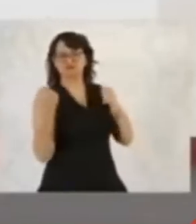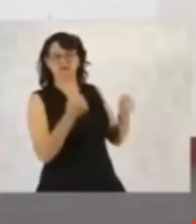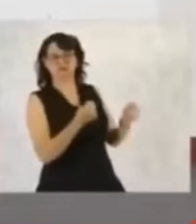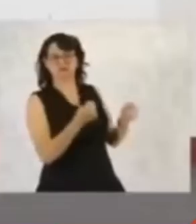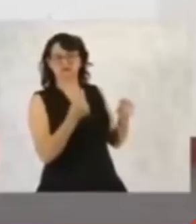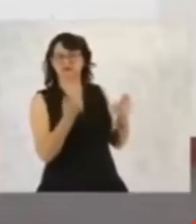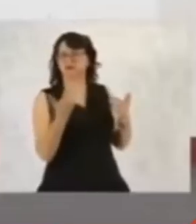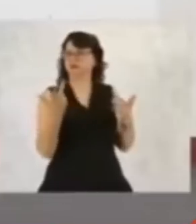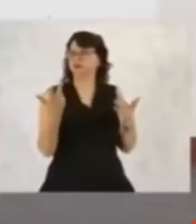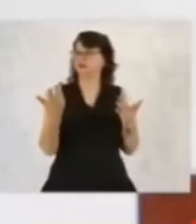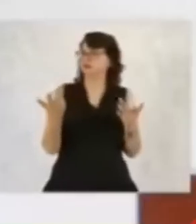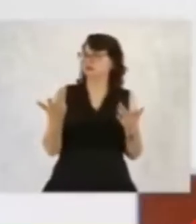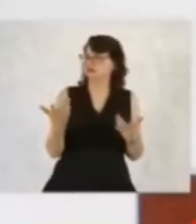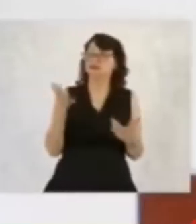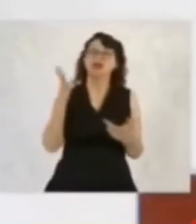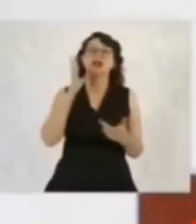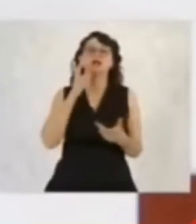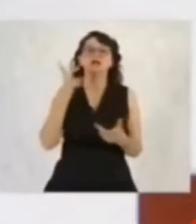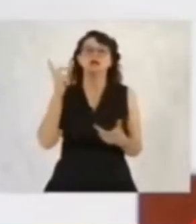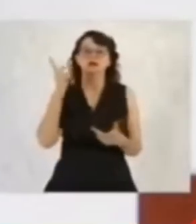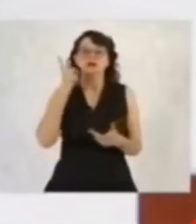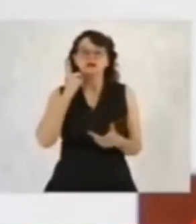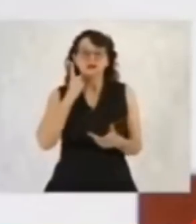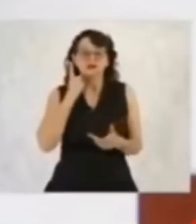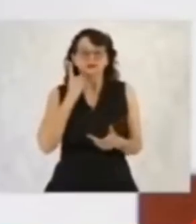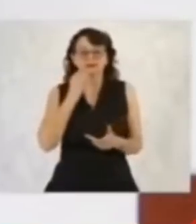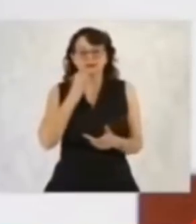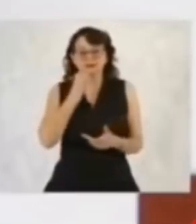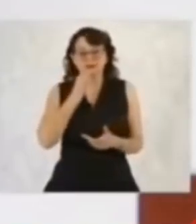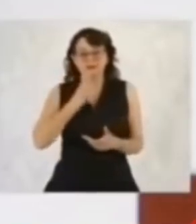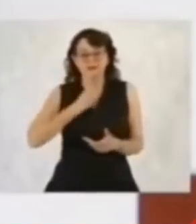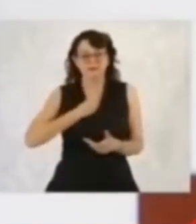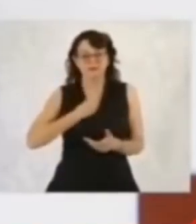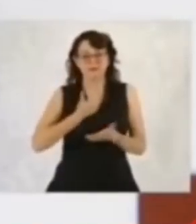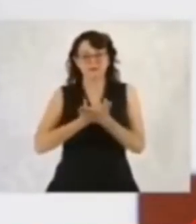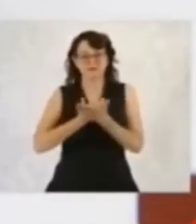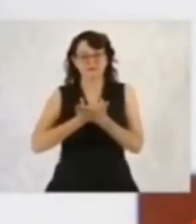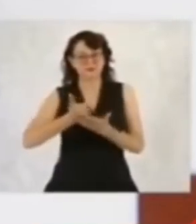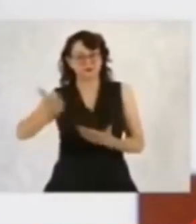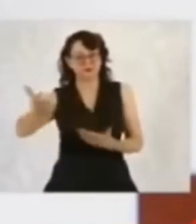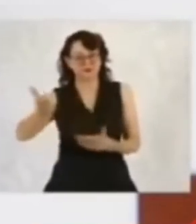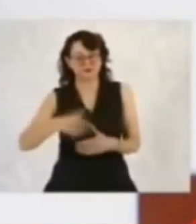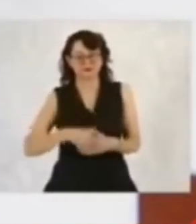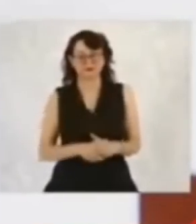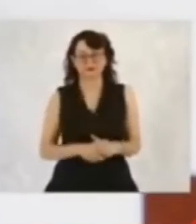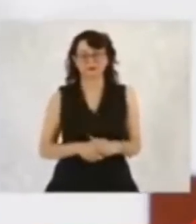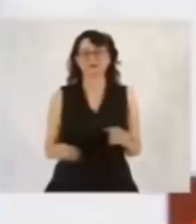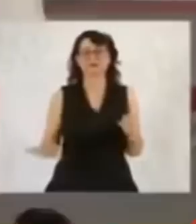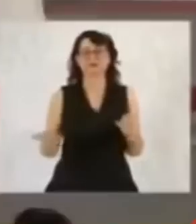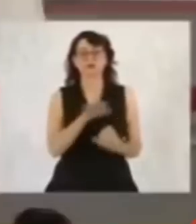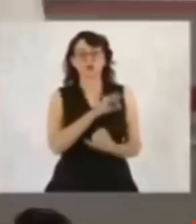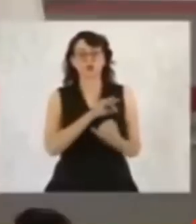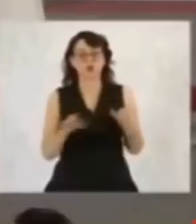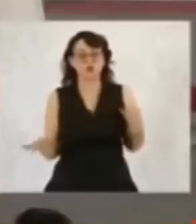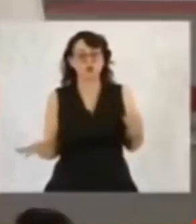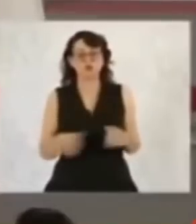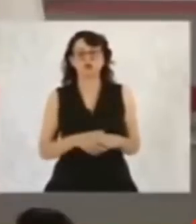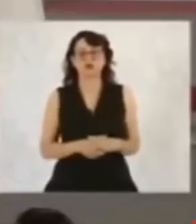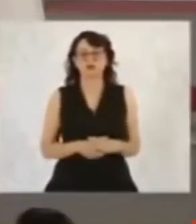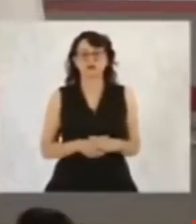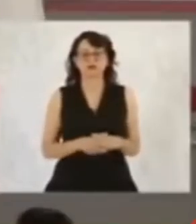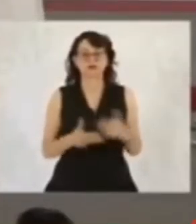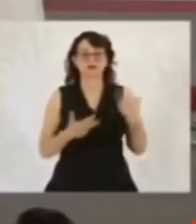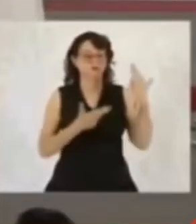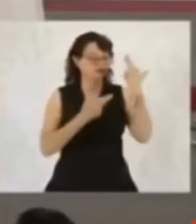de Diputados en su momento otorgó el finiquito correspondiente por los trabajos realizados. Por último, se concluyó que la